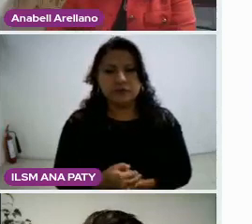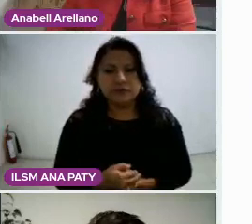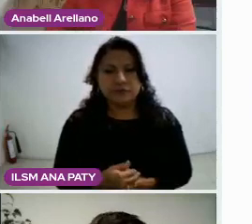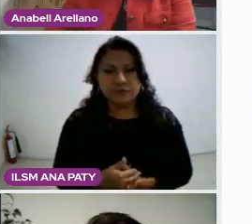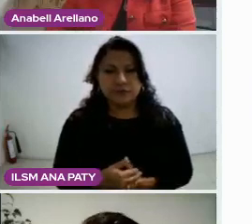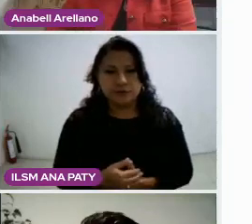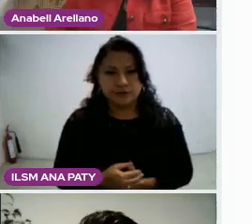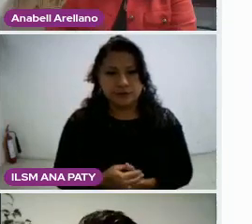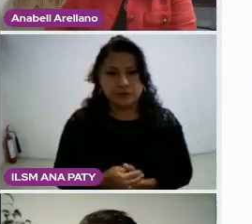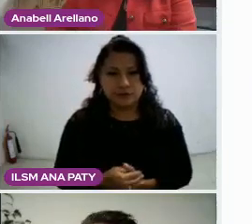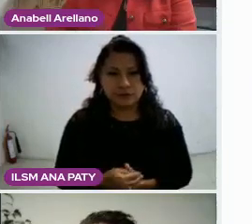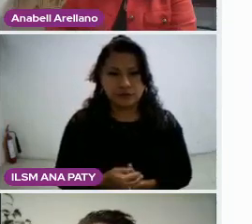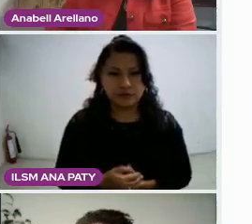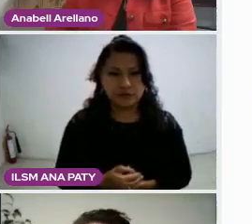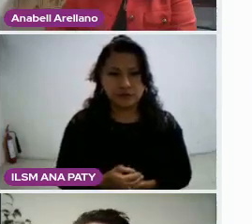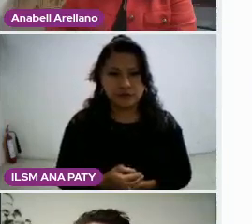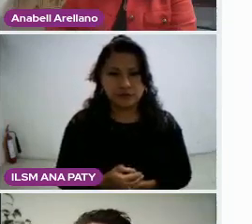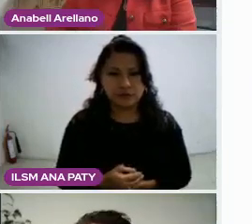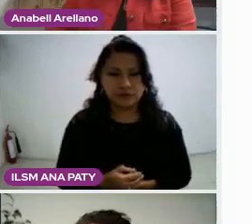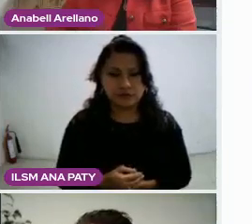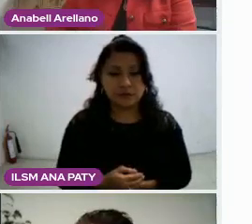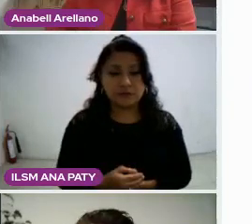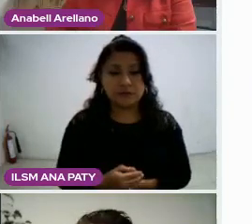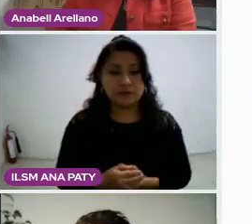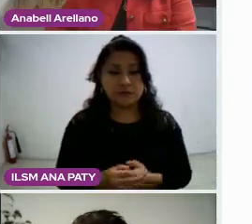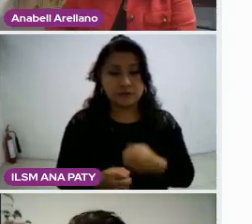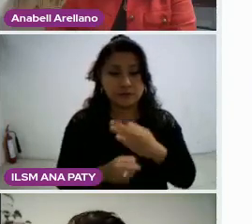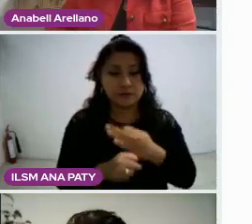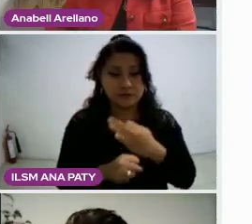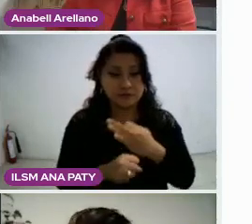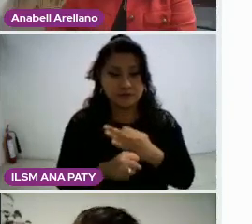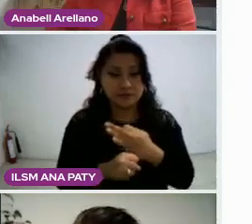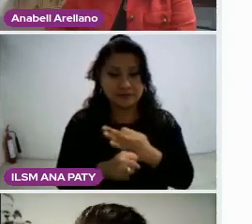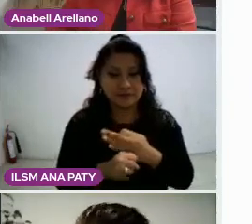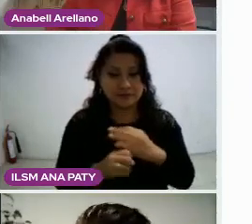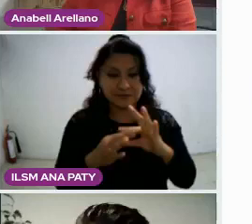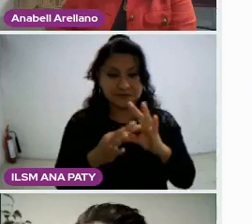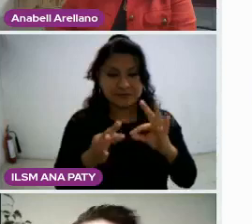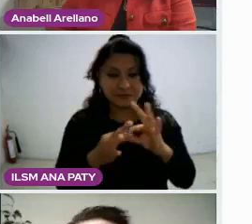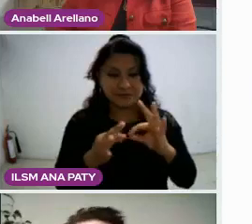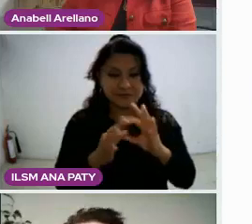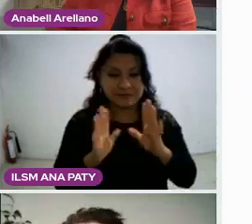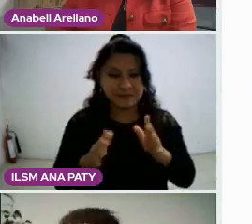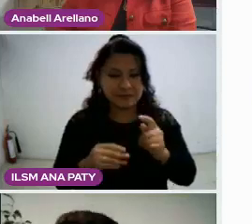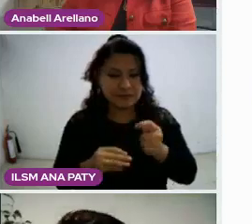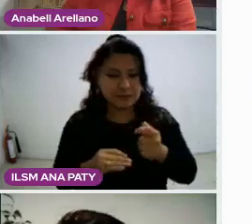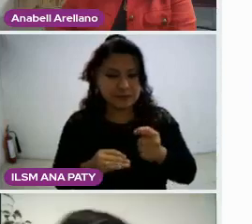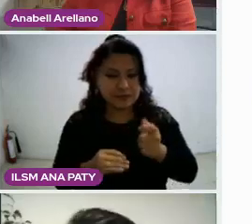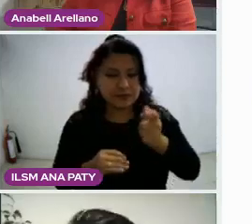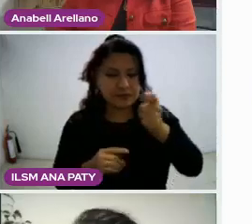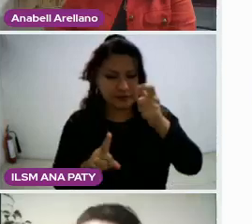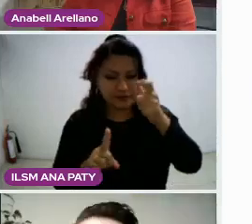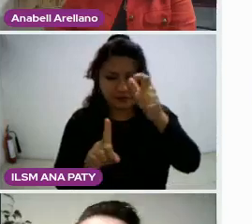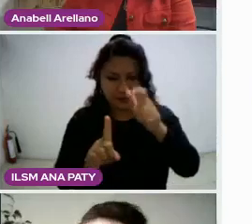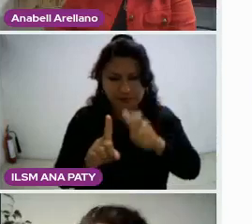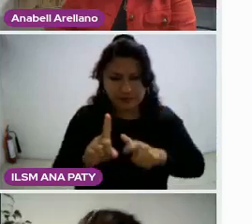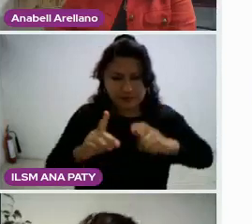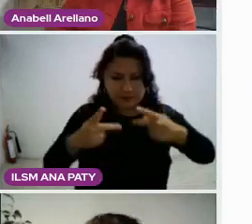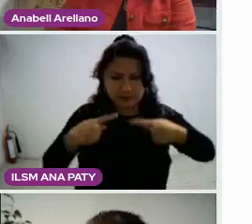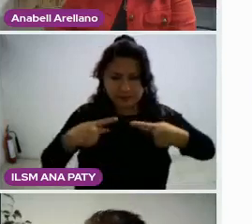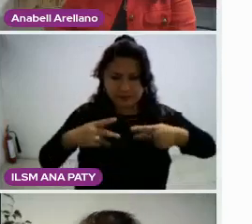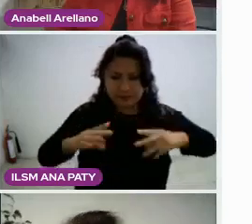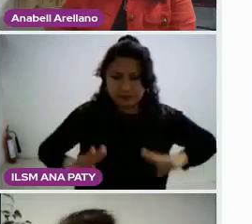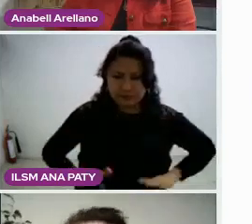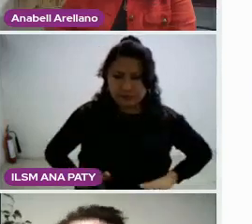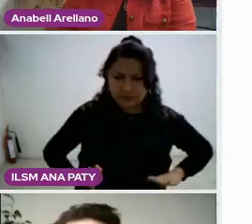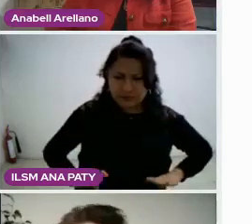Pero bueno, ahorita ya vimos un poquito de lo que es los rasgos de personalidad. Por supuesto, les estoy dando una parte resumida,